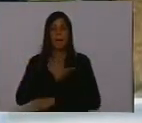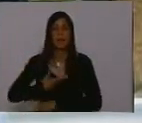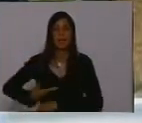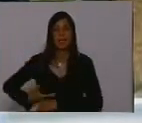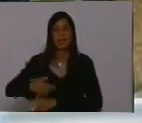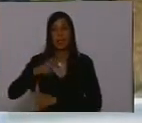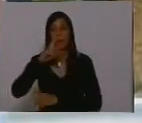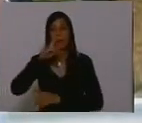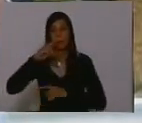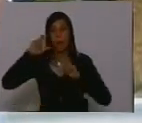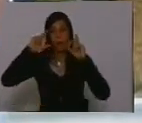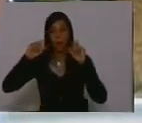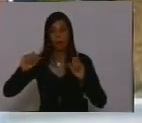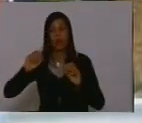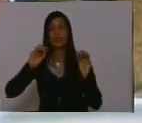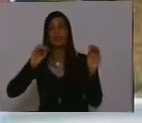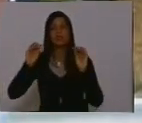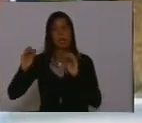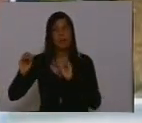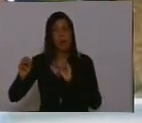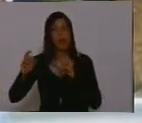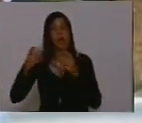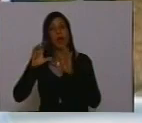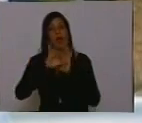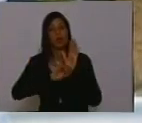Nicolás Maduro Moros.